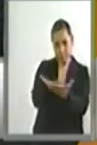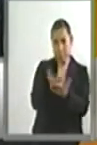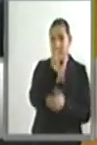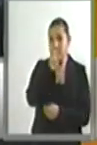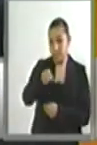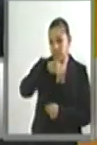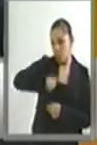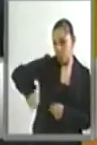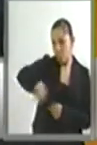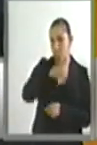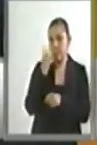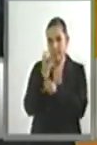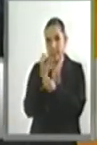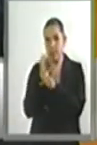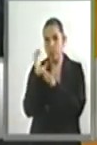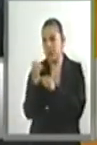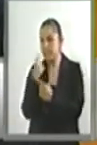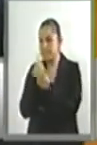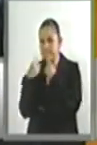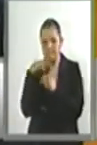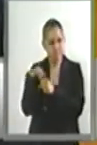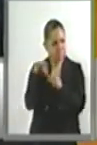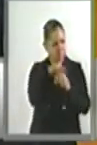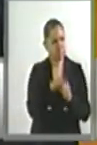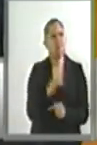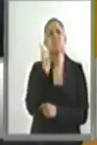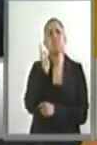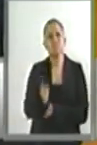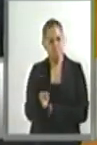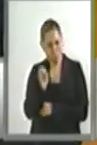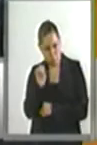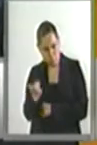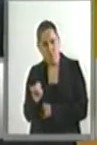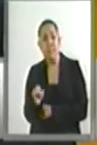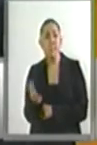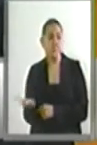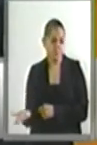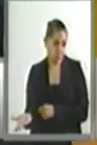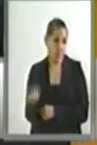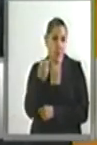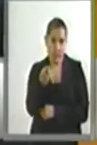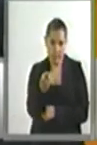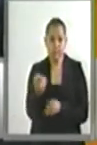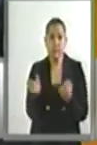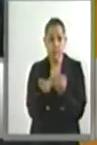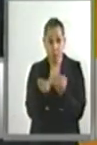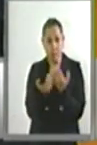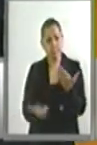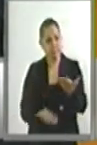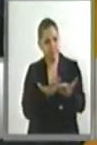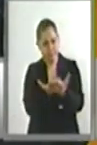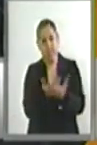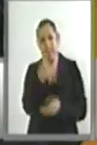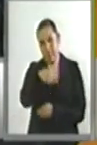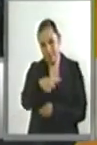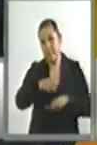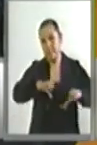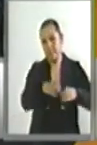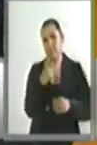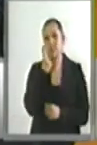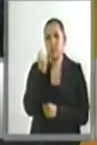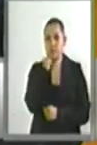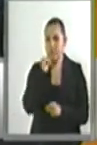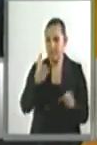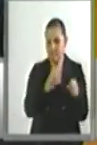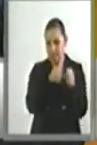tercera comisión, el cual la Comisión Permanente del Honorable Congreso de la Unión. Por esto, solicito un